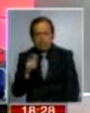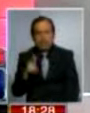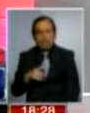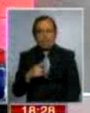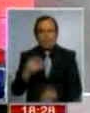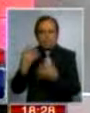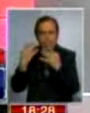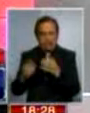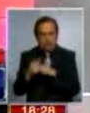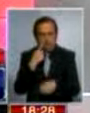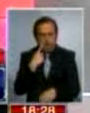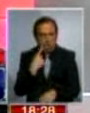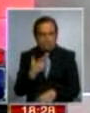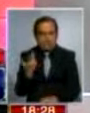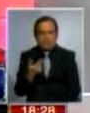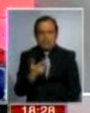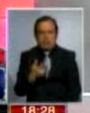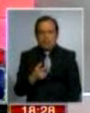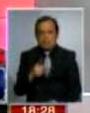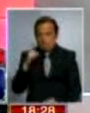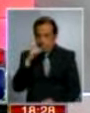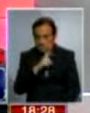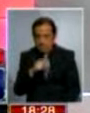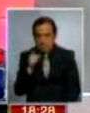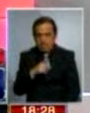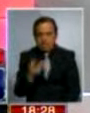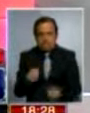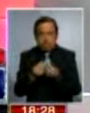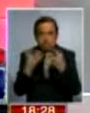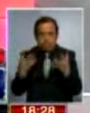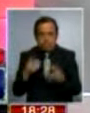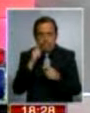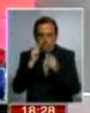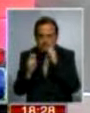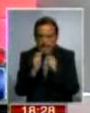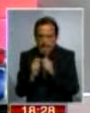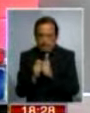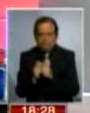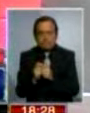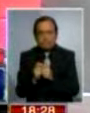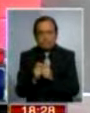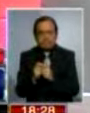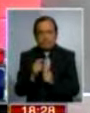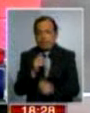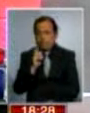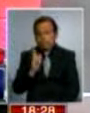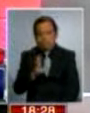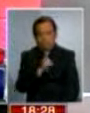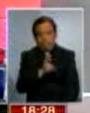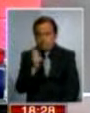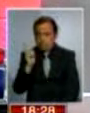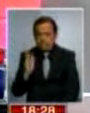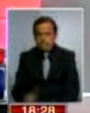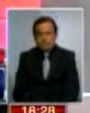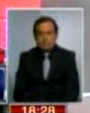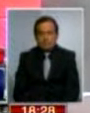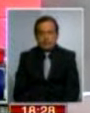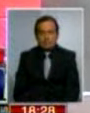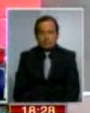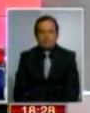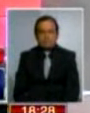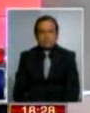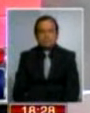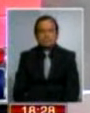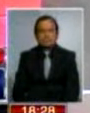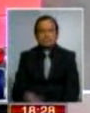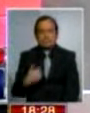de hombres, de población penal complicada, de población penal de alto riesgo para la sociedad, en donde hubo que contenerlos con el uso del armamento de fuego.